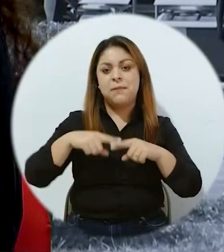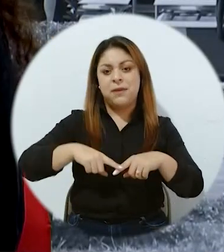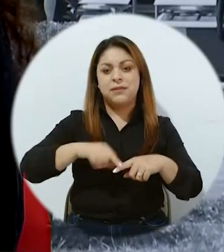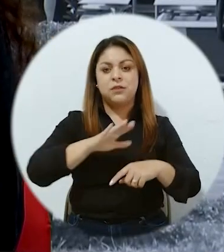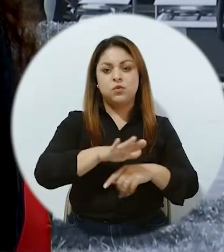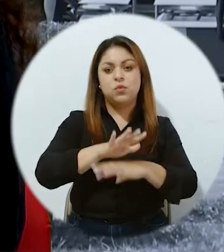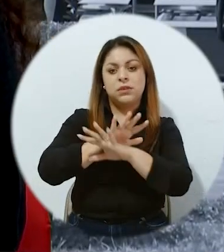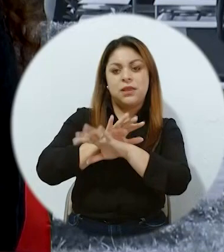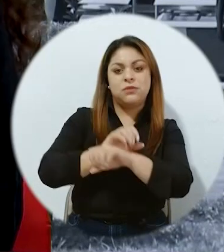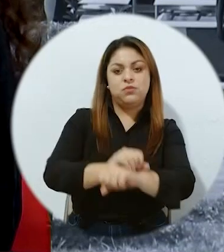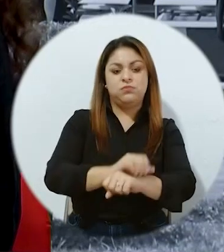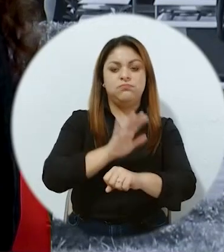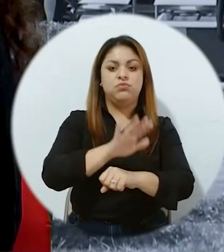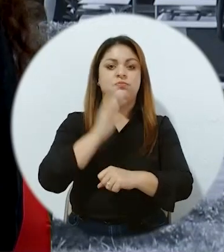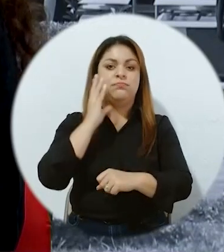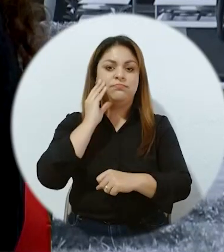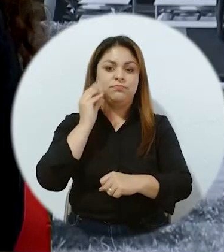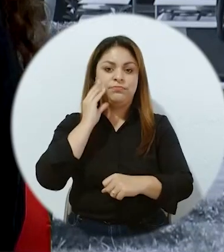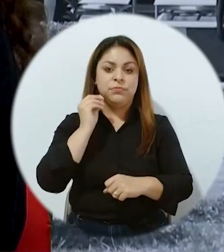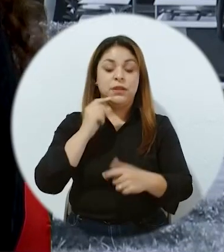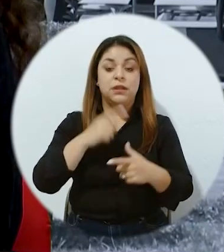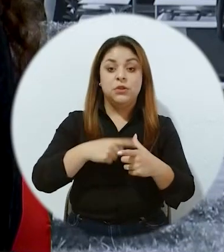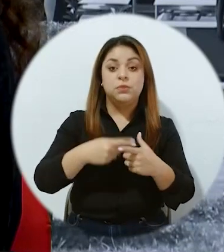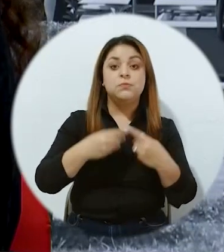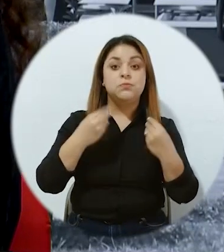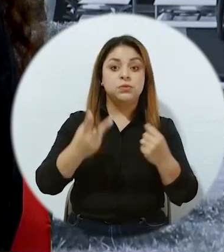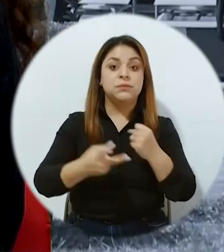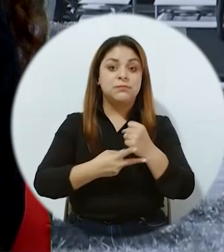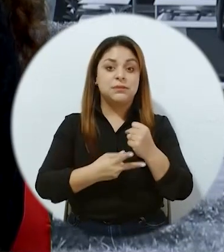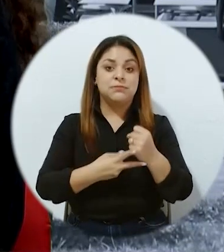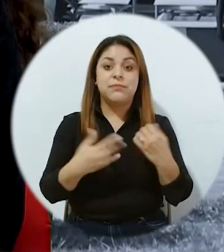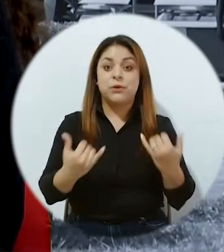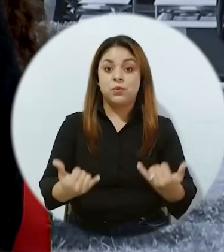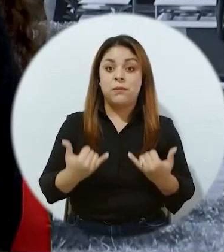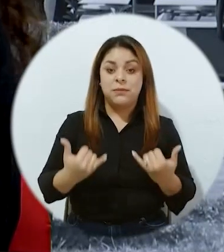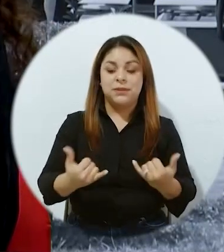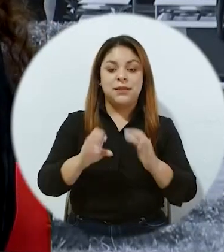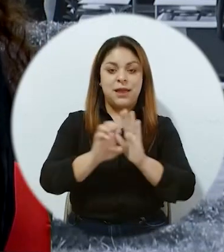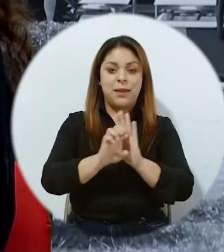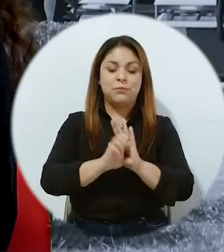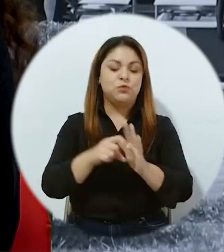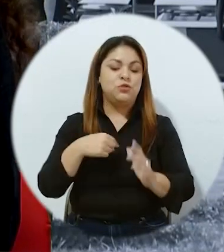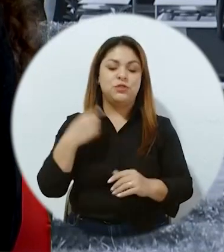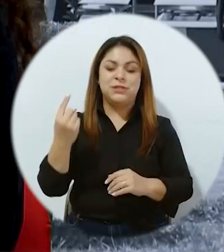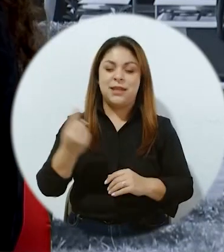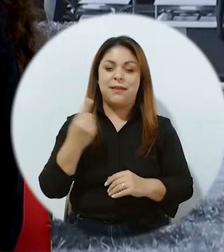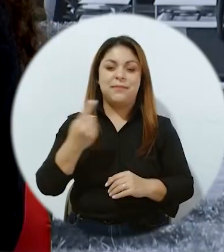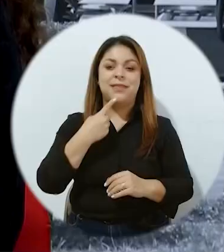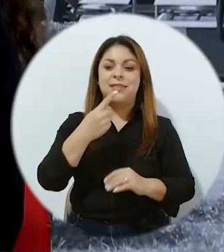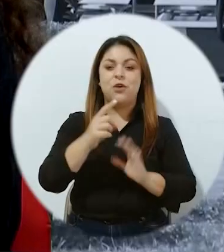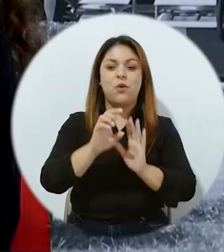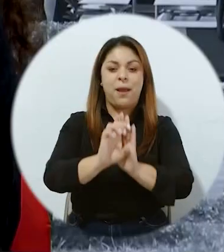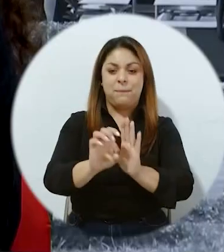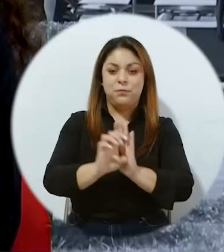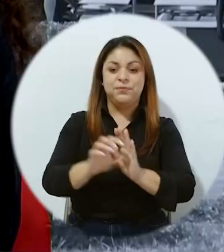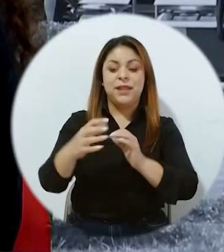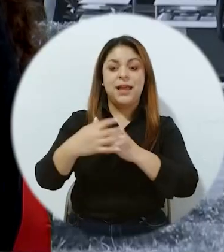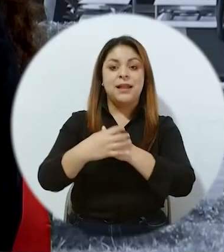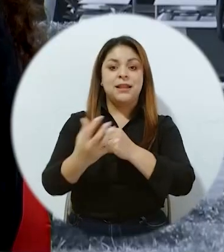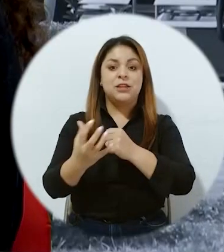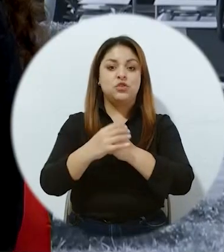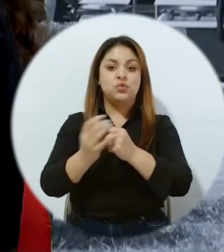su experiencia, ¿verdad? Entonces, muchas veces, actualmente, por ejemplo, hay un ejemplo que yo siempre pongo y es el de la lechuga